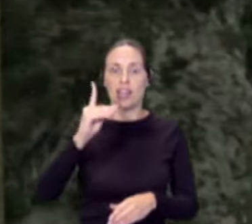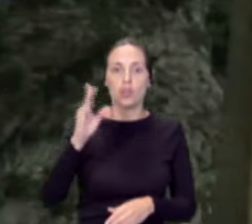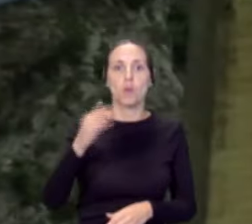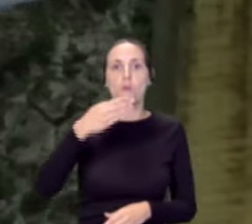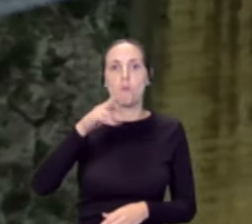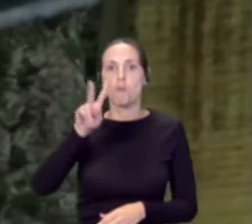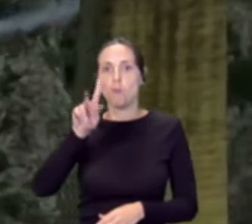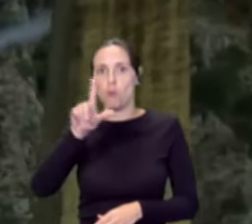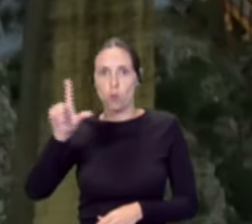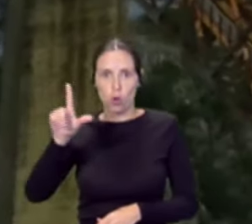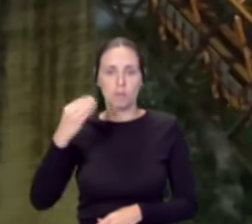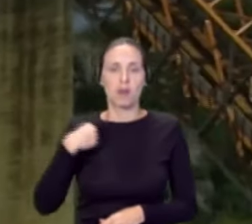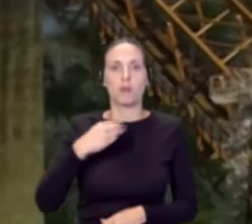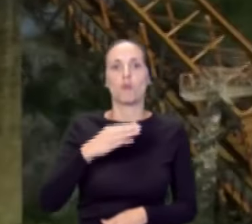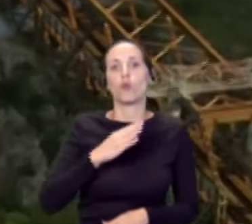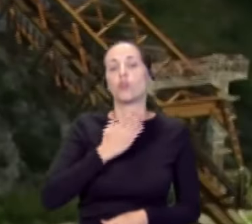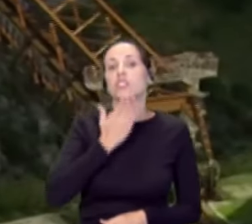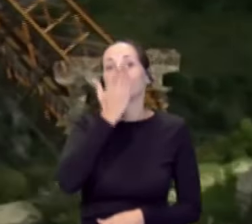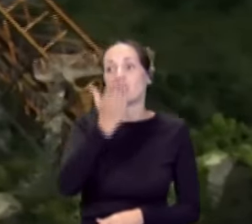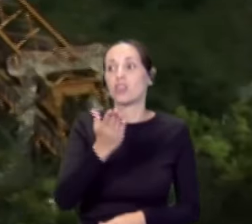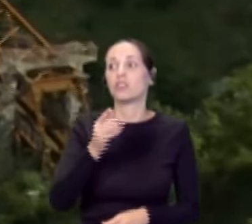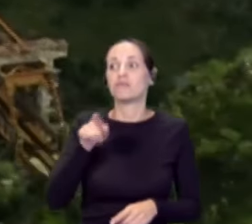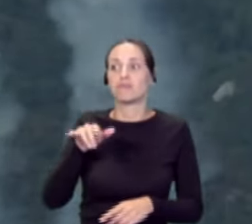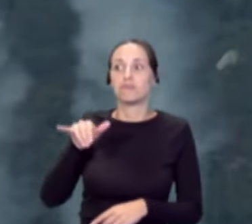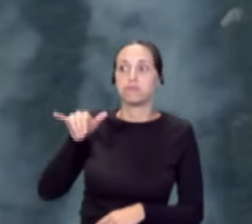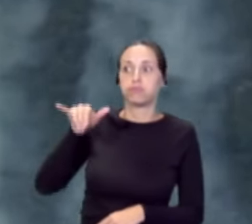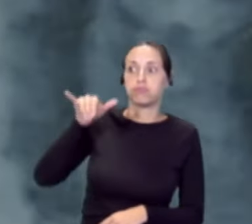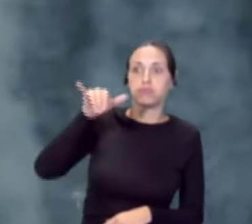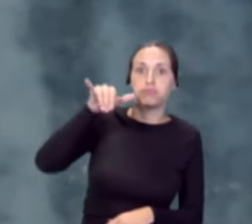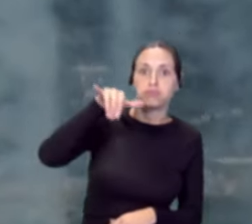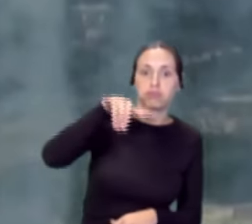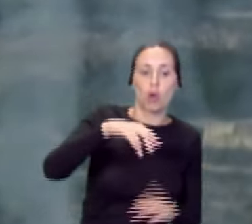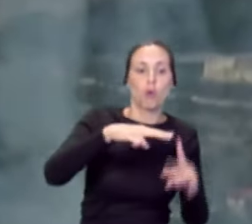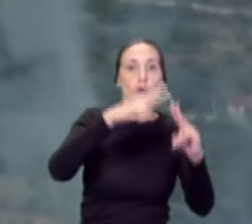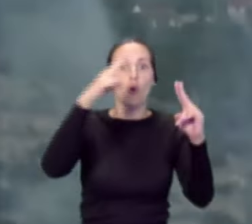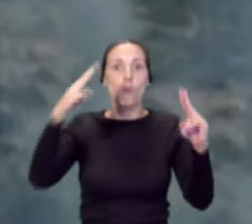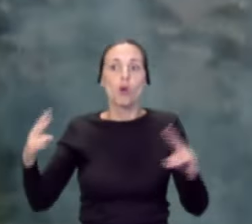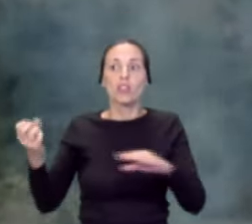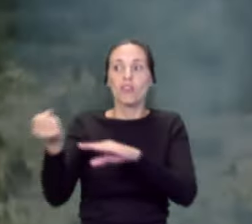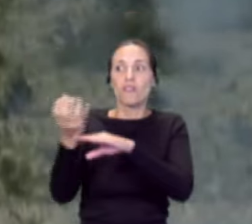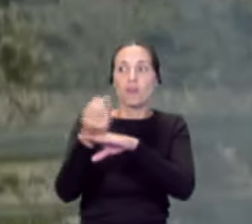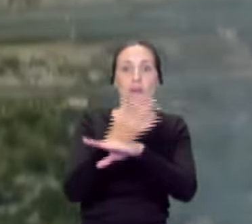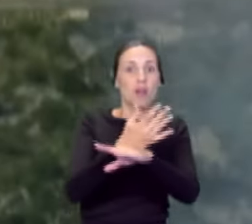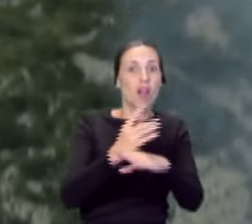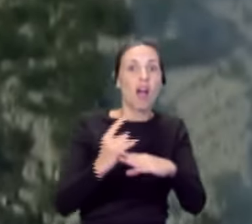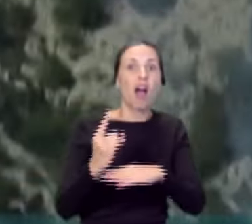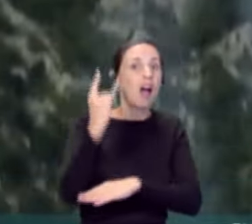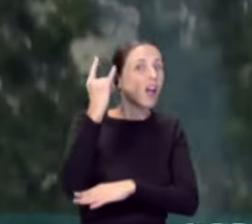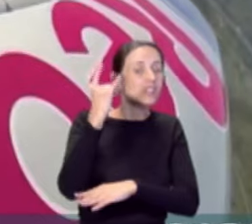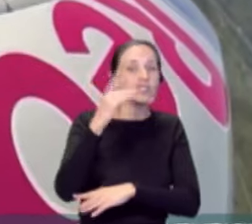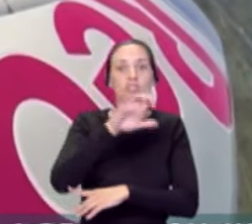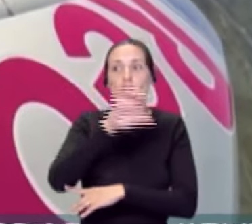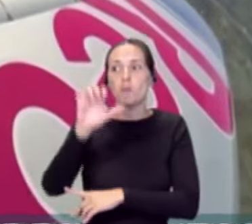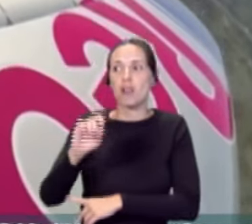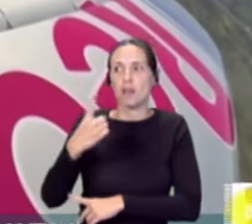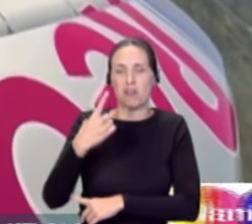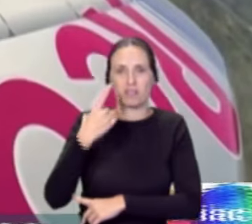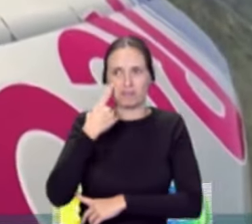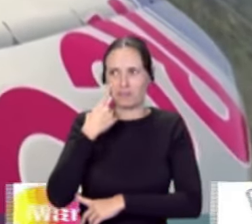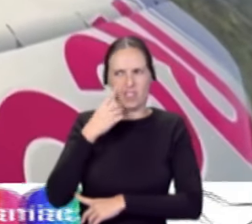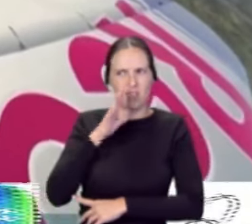con éxito el primer vuelo grupal invertido sobre el puente ferroviario más alto de Europa. Unas imágenes